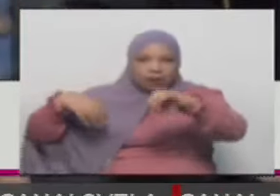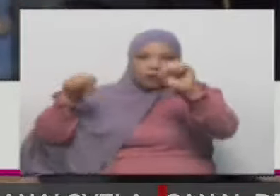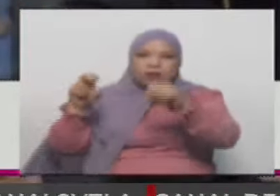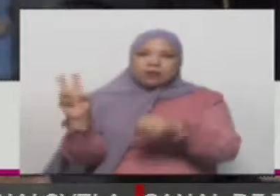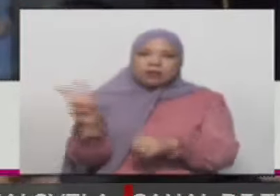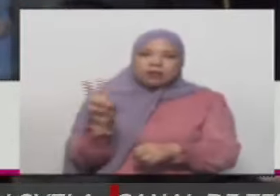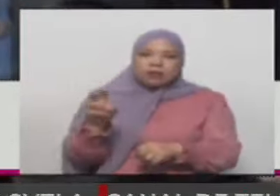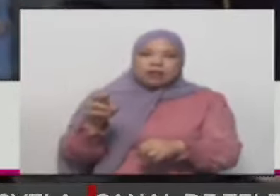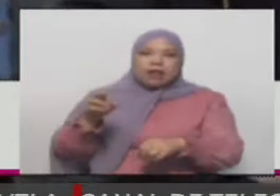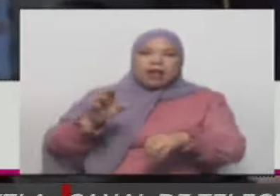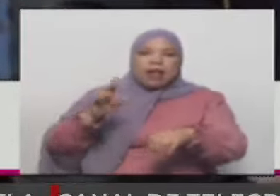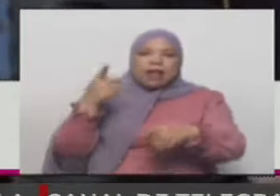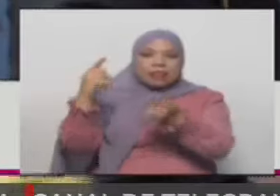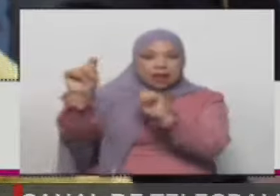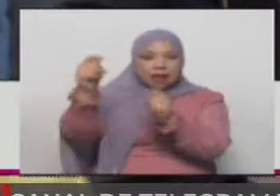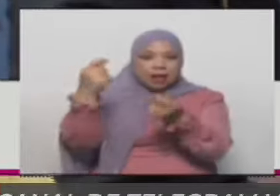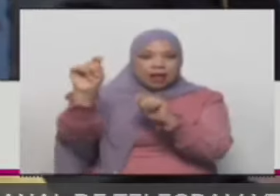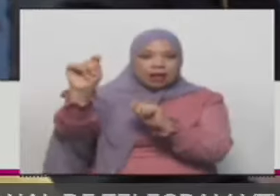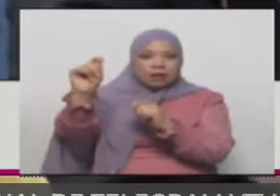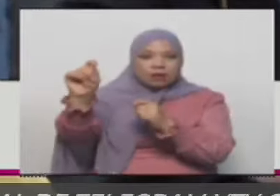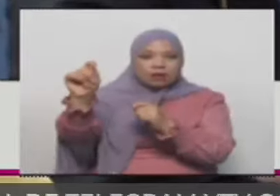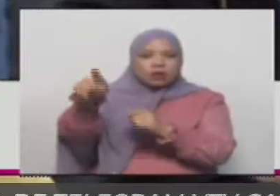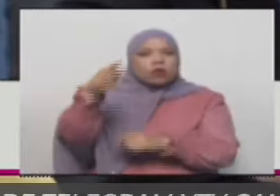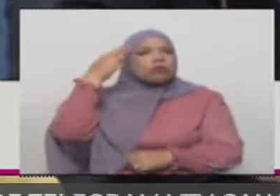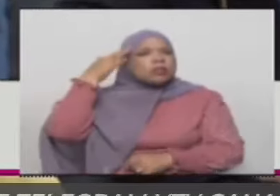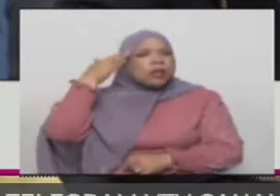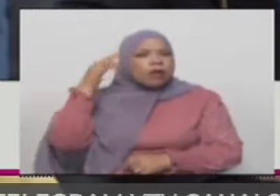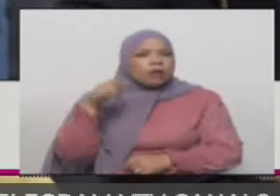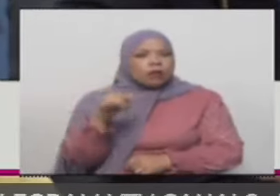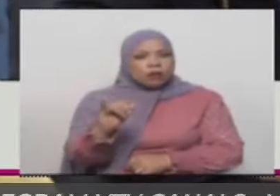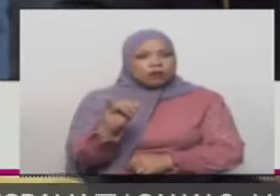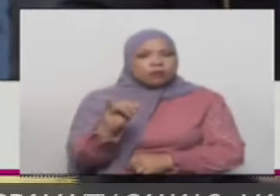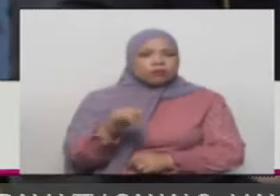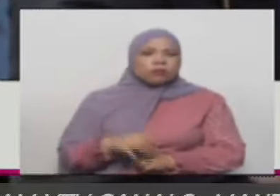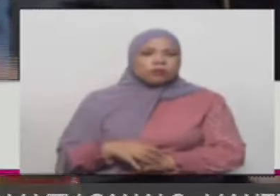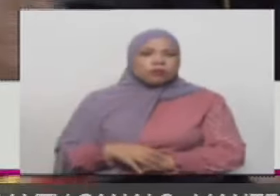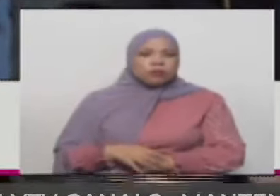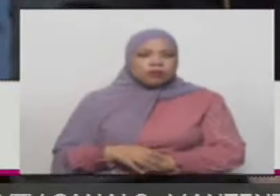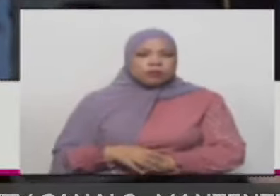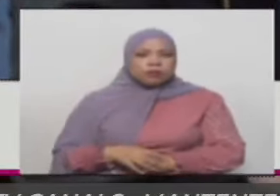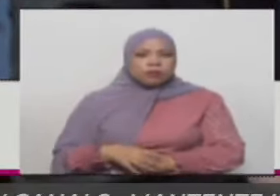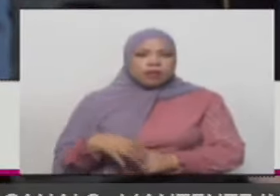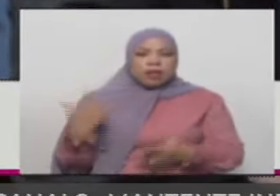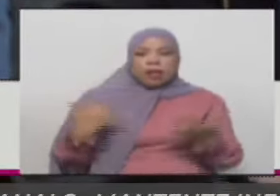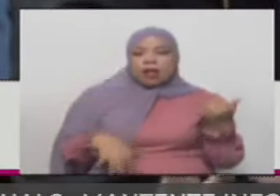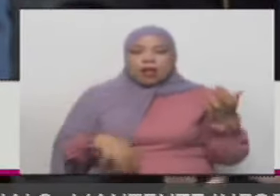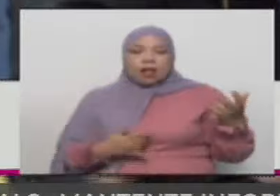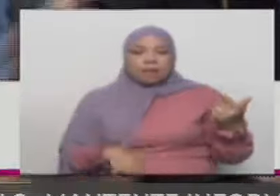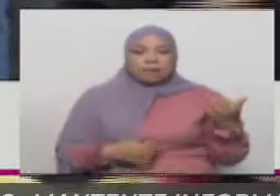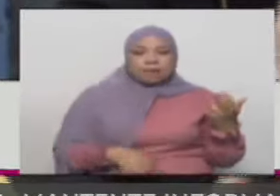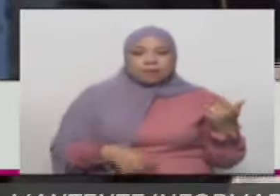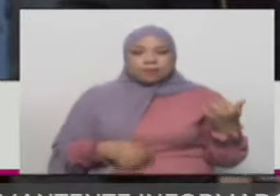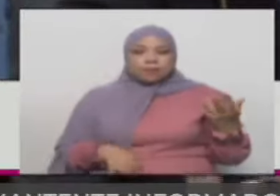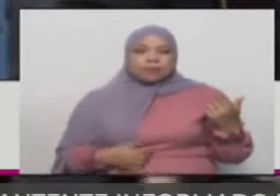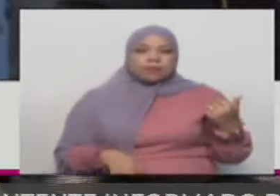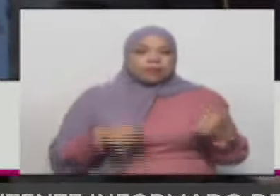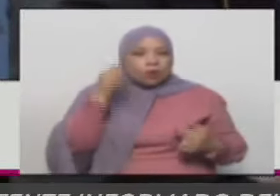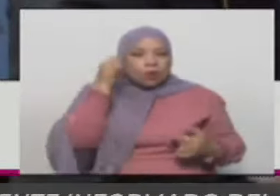en Trinidad, porque yo no sé si usted sabe que la parranda se fue de